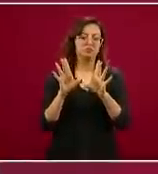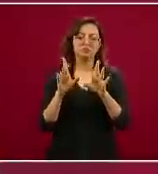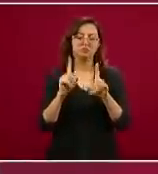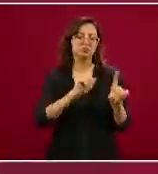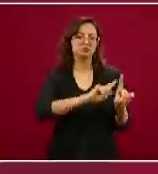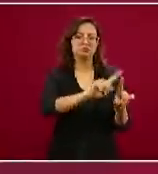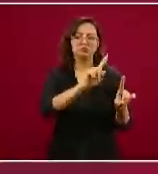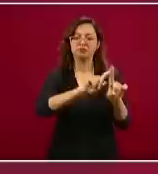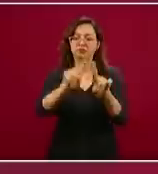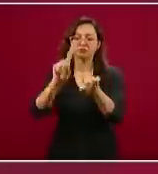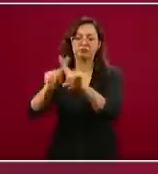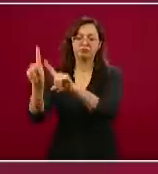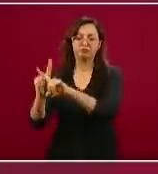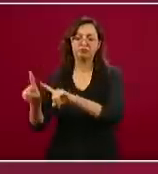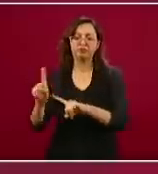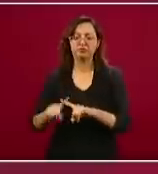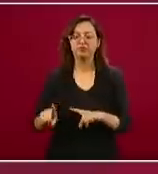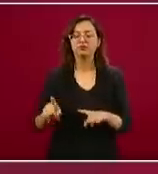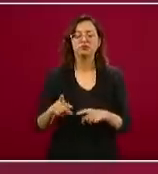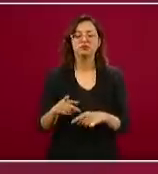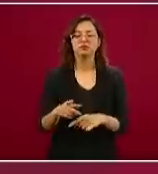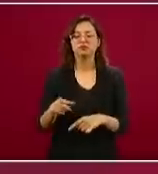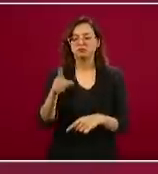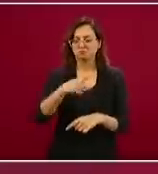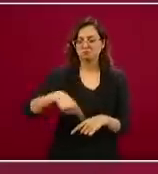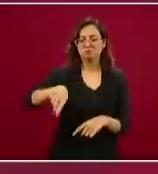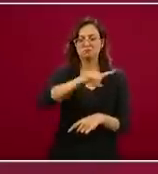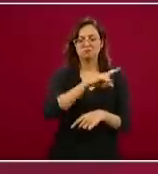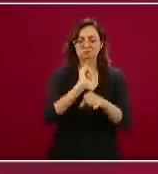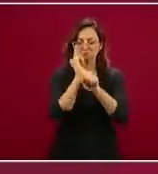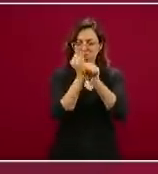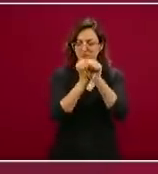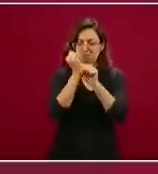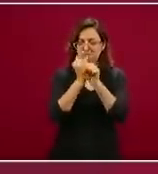instituciones públicas de investigación y enseñanza superior.